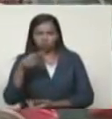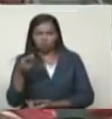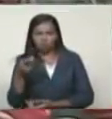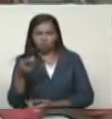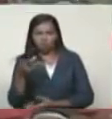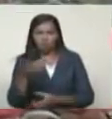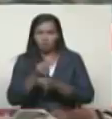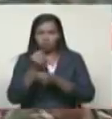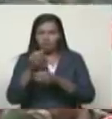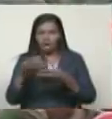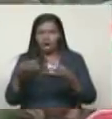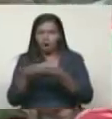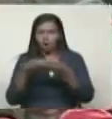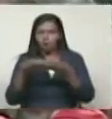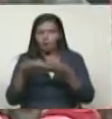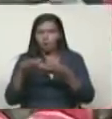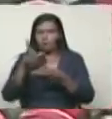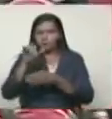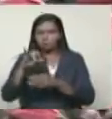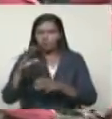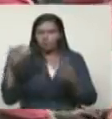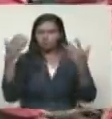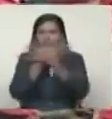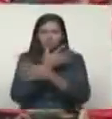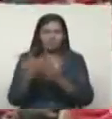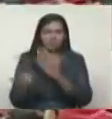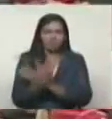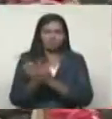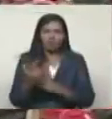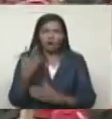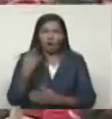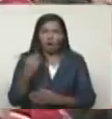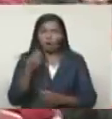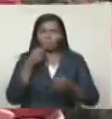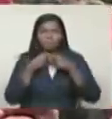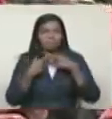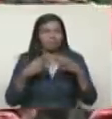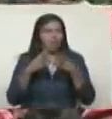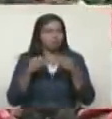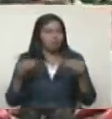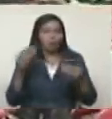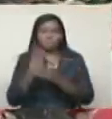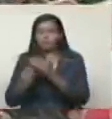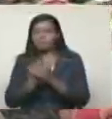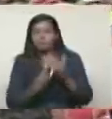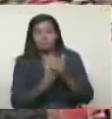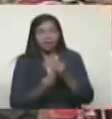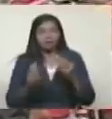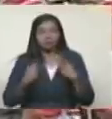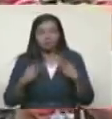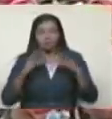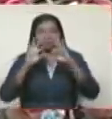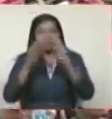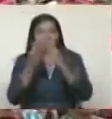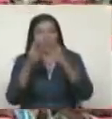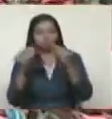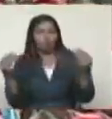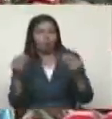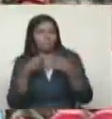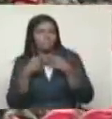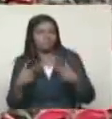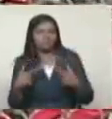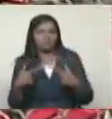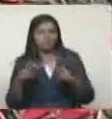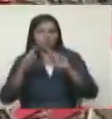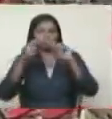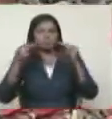puñado de confundidos traidores que ahora andan huyendo y perdieron todo, su vida, su carrera, su familia, su